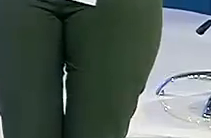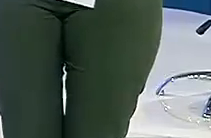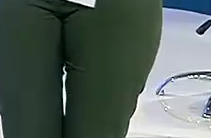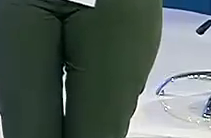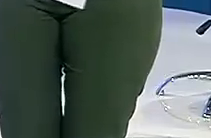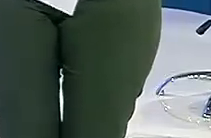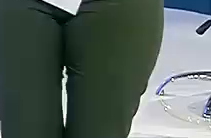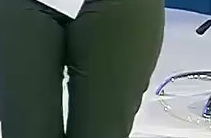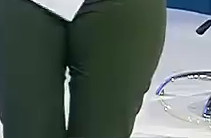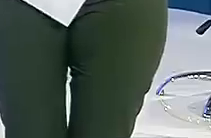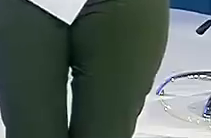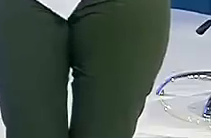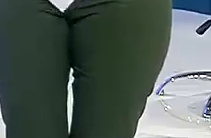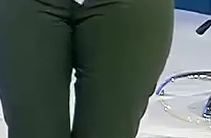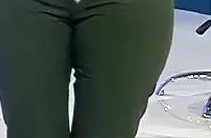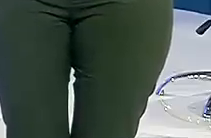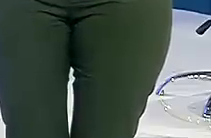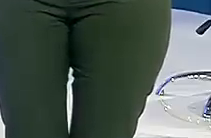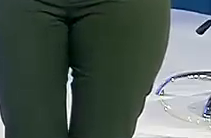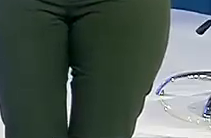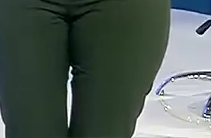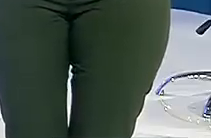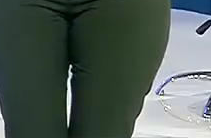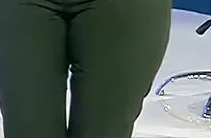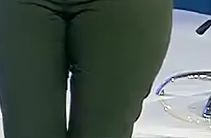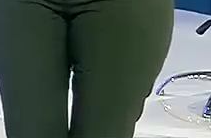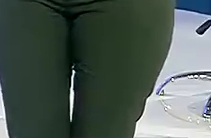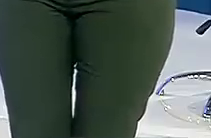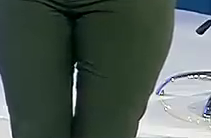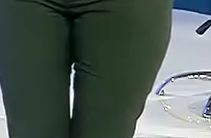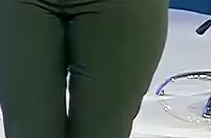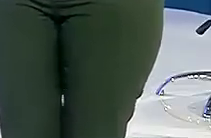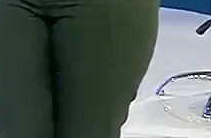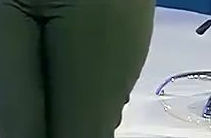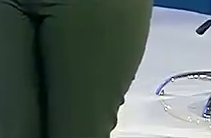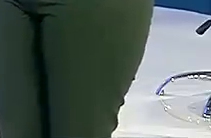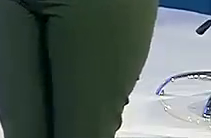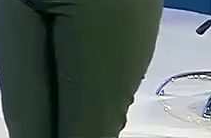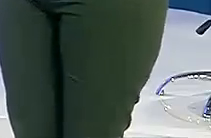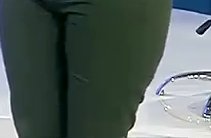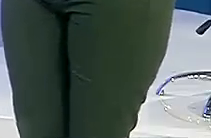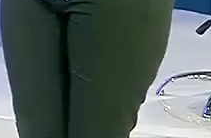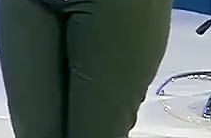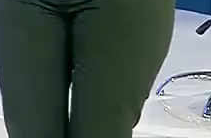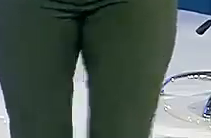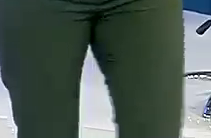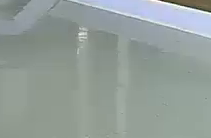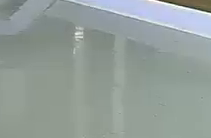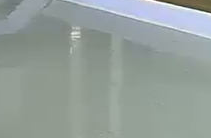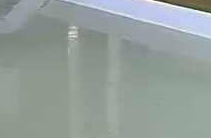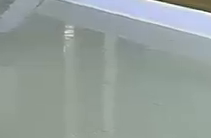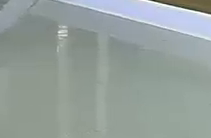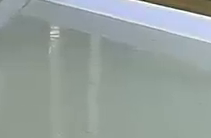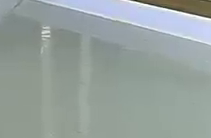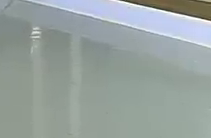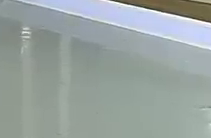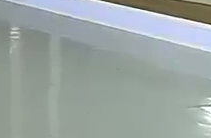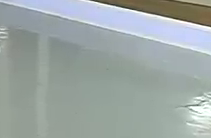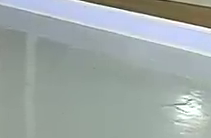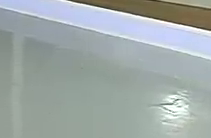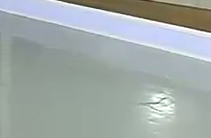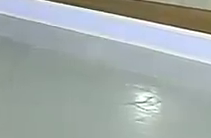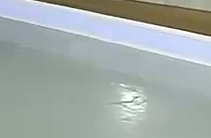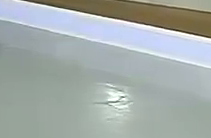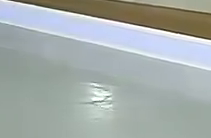y alegría. ¿Y qué te parece si de inmediato revisamos, amigos televidentes, los principales titulares de esta jornada